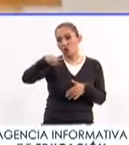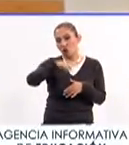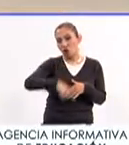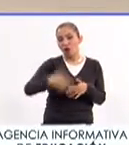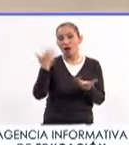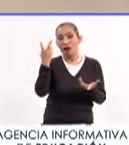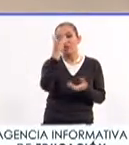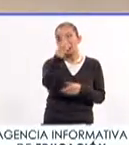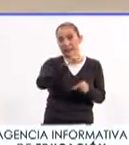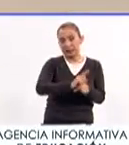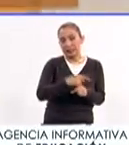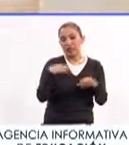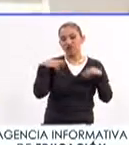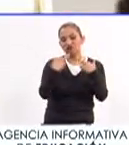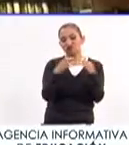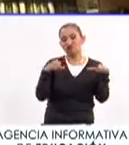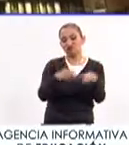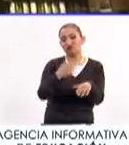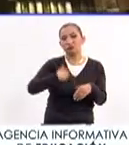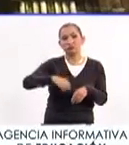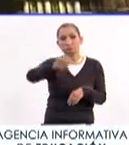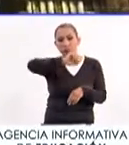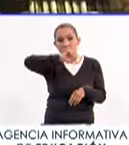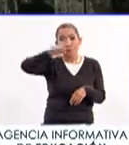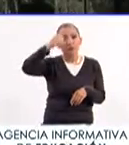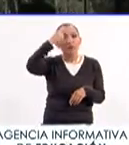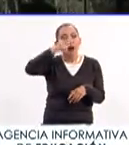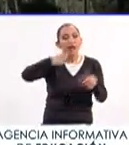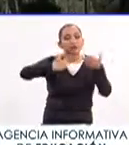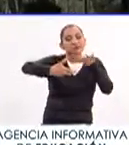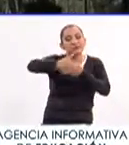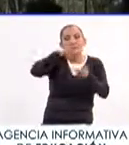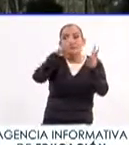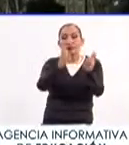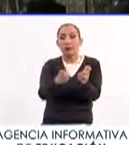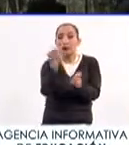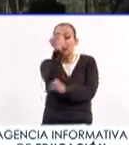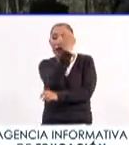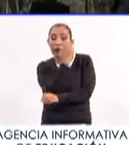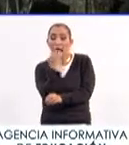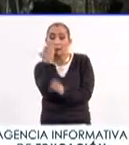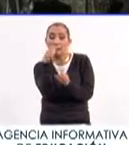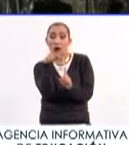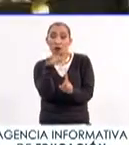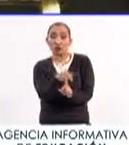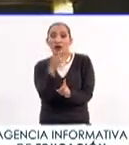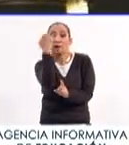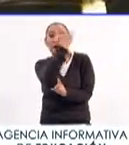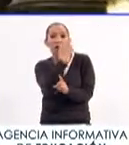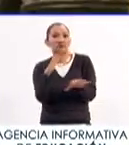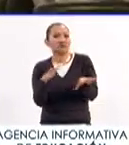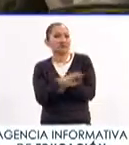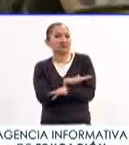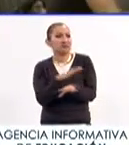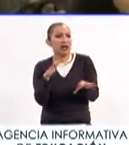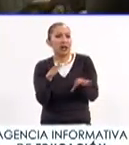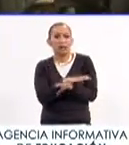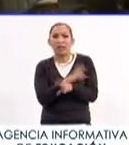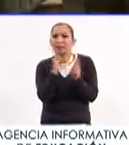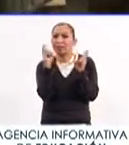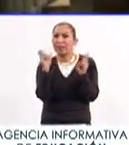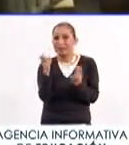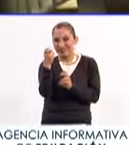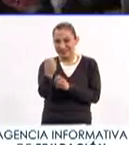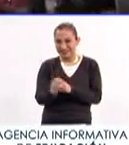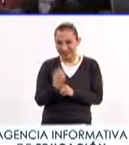evento de 3 días donde se van a reunir especialistas para discutir los temas de evaluación. La evaluación ha cambiado muchísimo y el tema